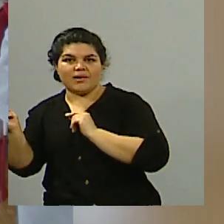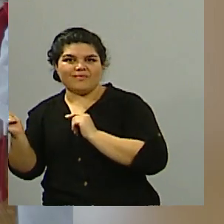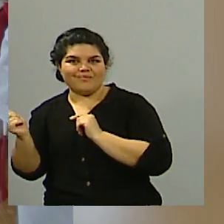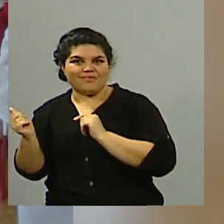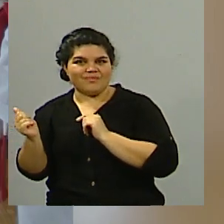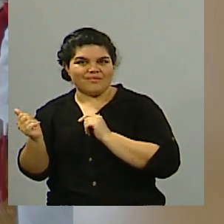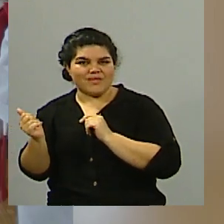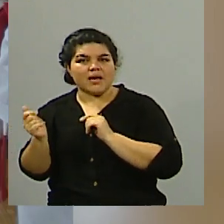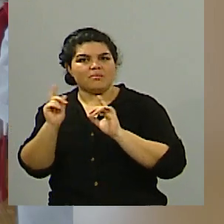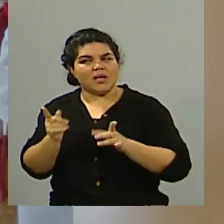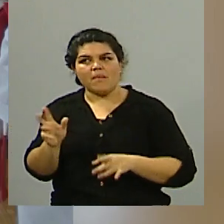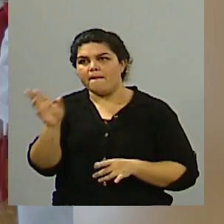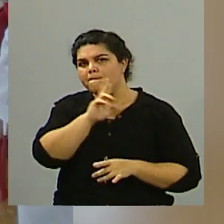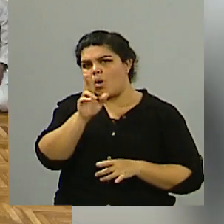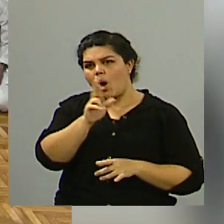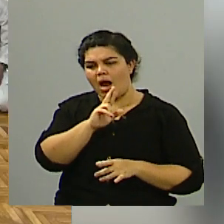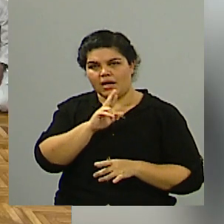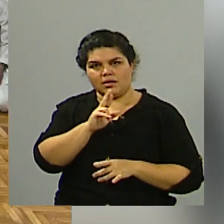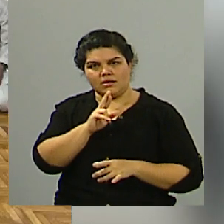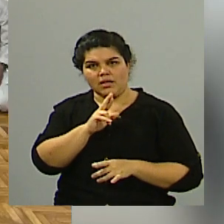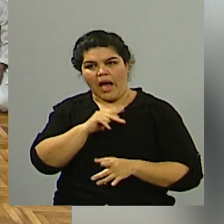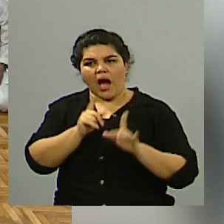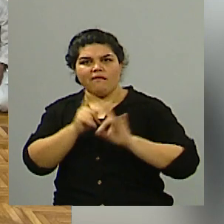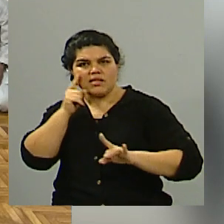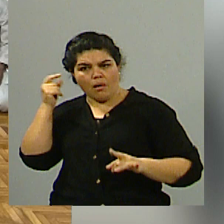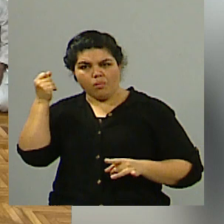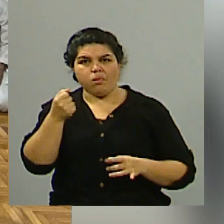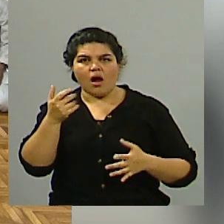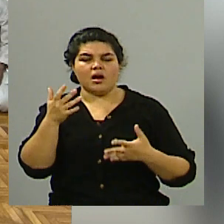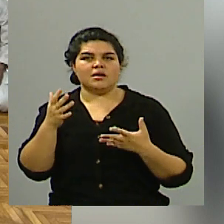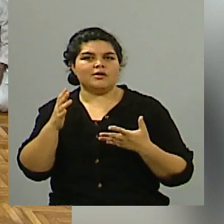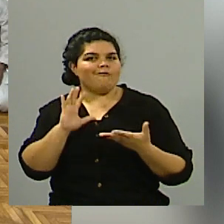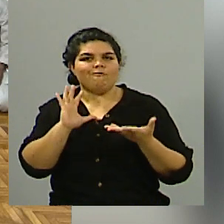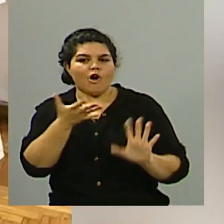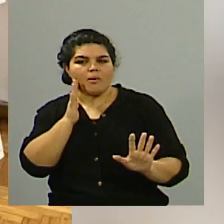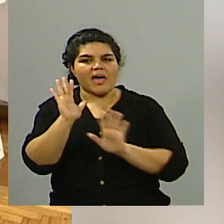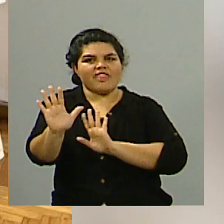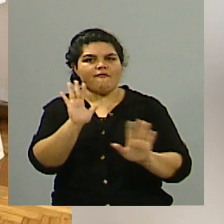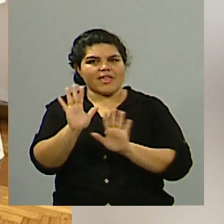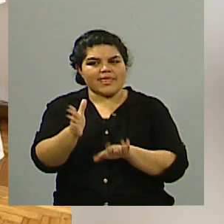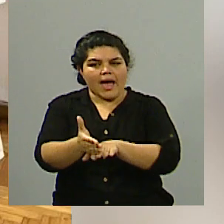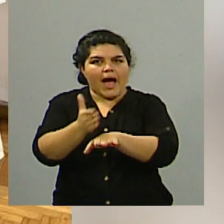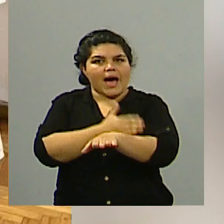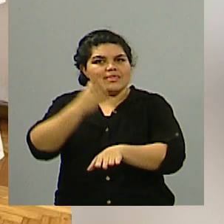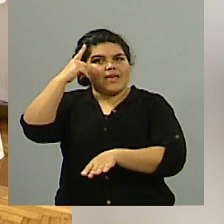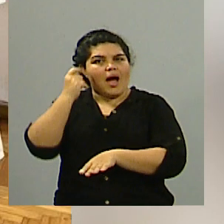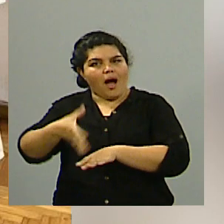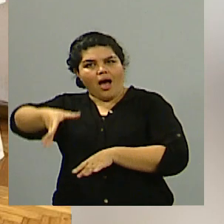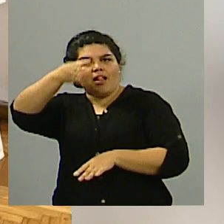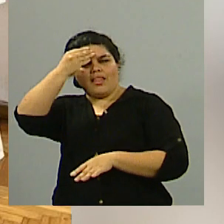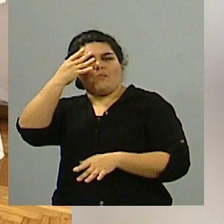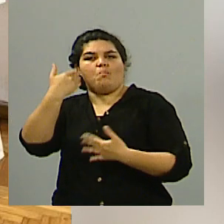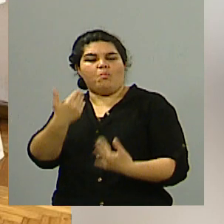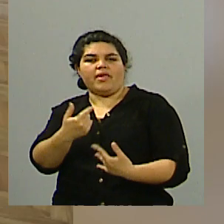las mujeres no las aplican y reciben a lo mejor un golpe. Entonces, tenemos la forma de defendernos, de tratar de salir de esa situación, de